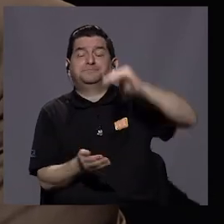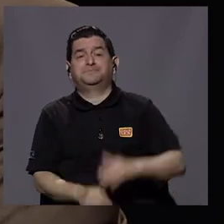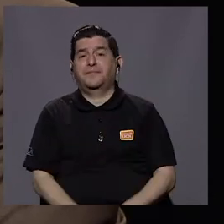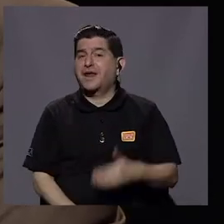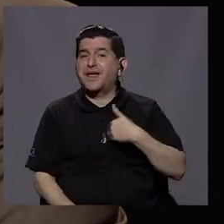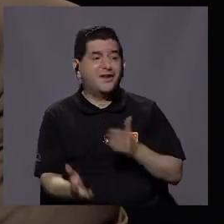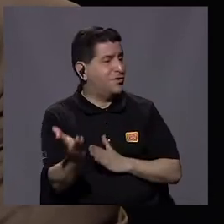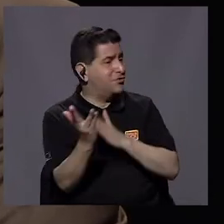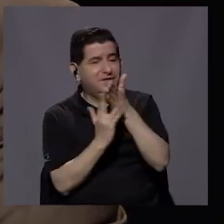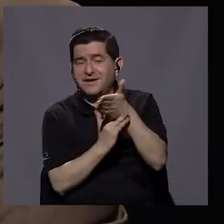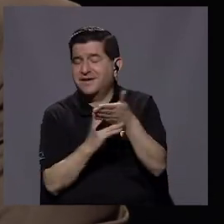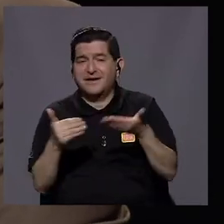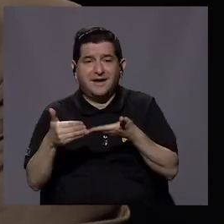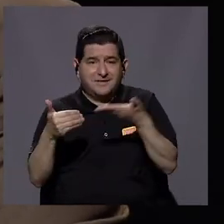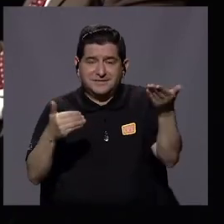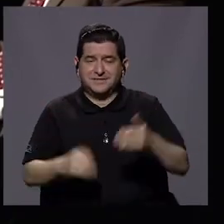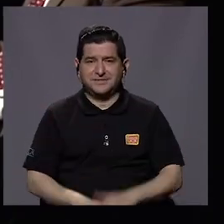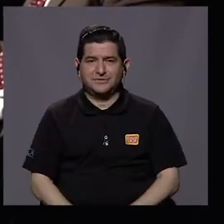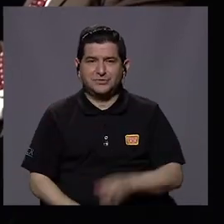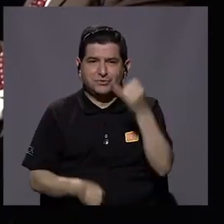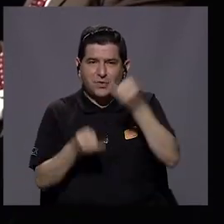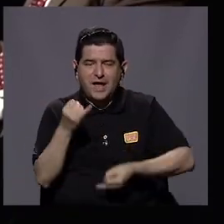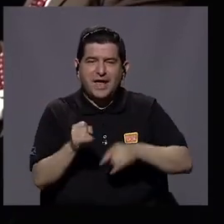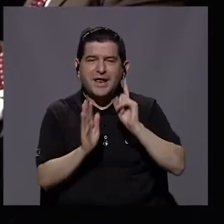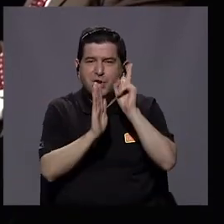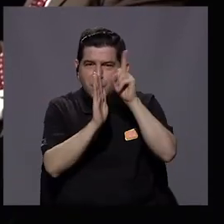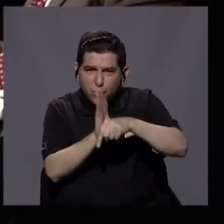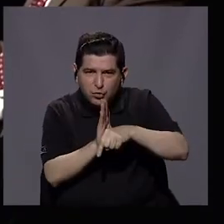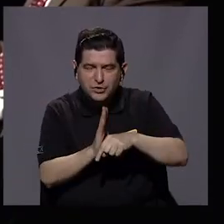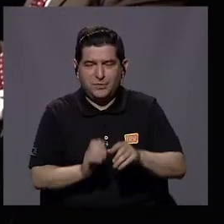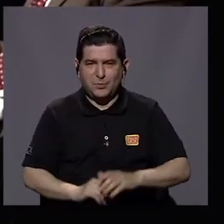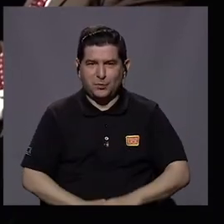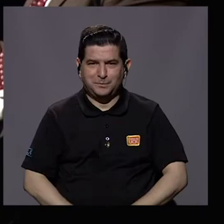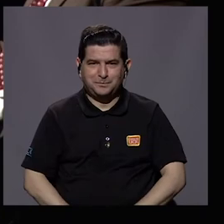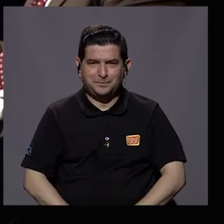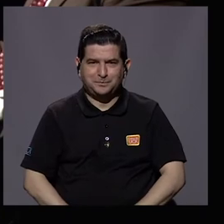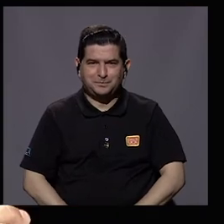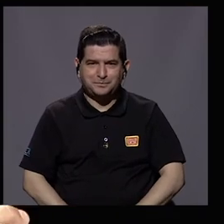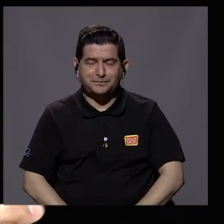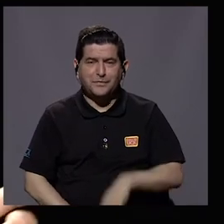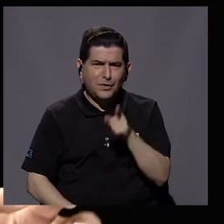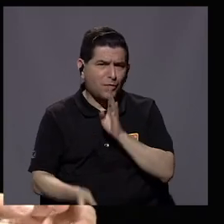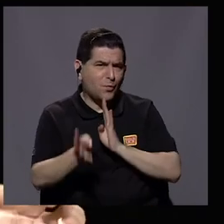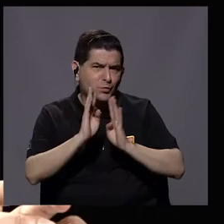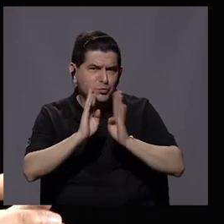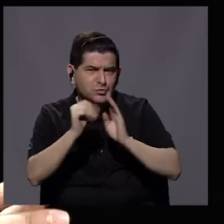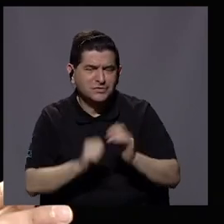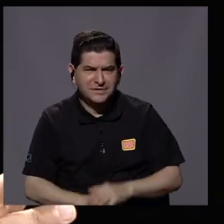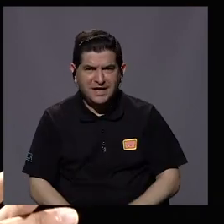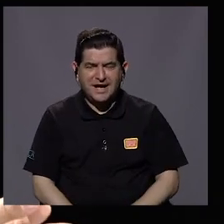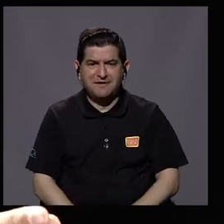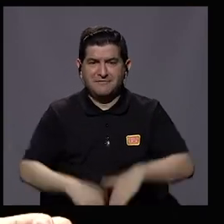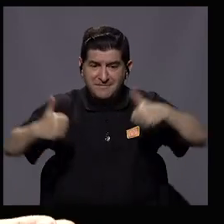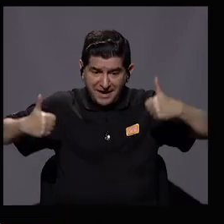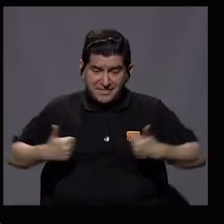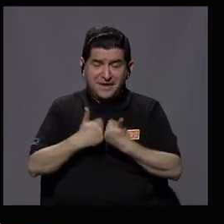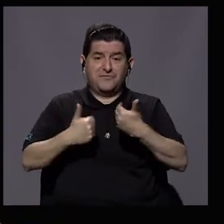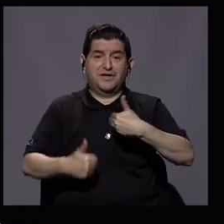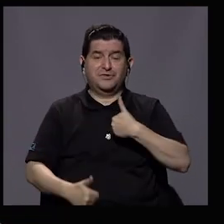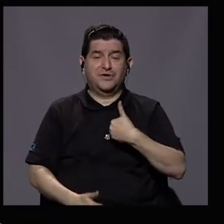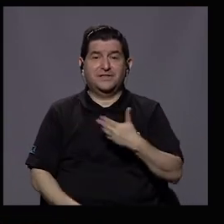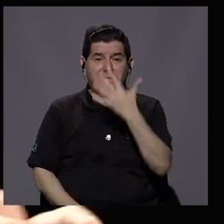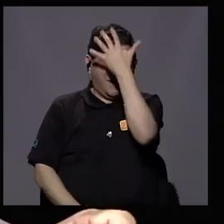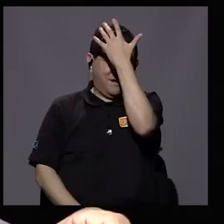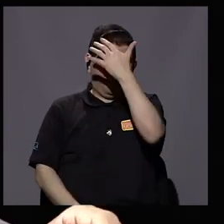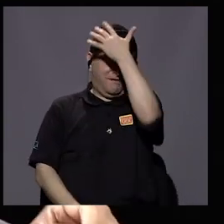altos, bueno, y que no va a tener acceso a esos bienes. Me queda el último minuto, quiero que se refiere específicamente sobre el reto que tendría